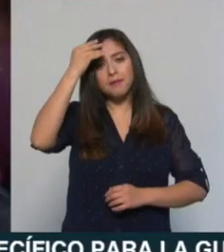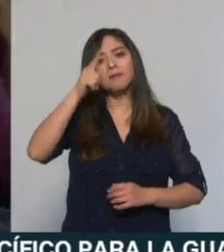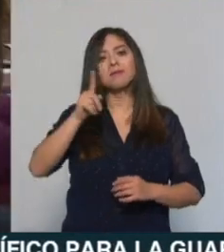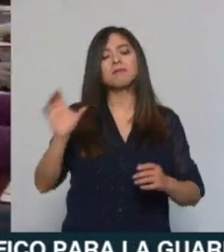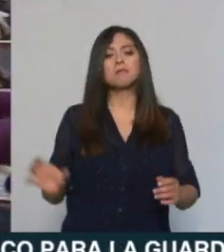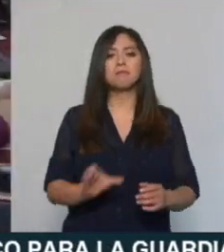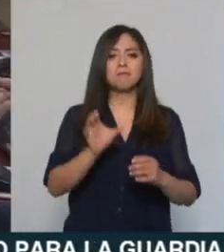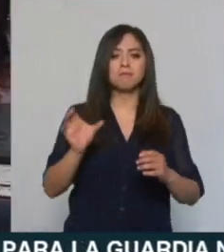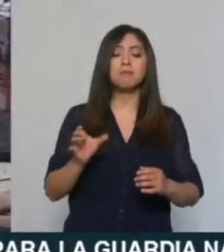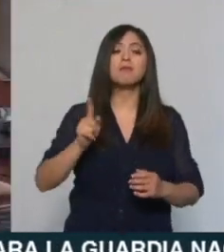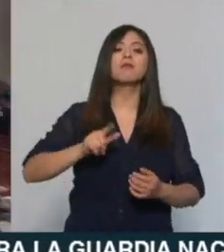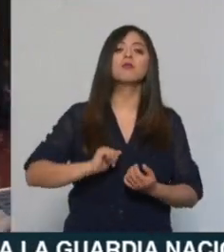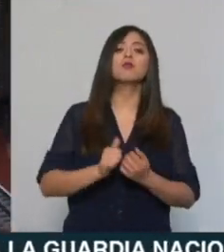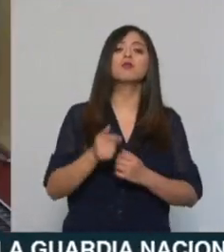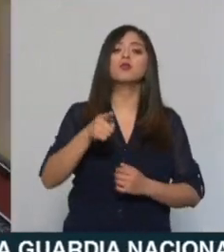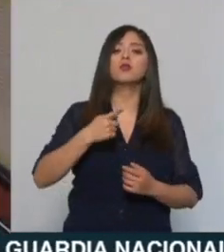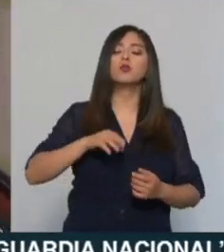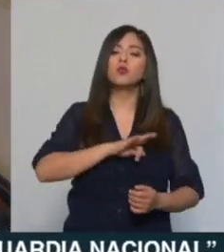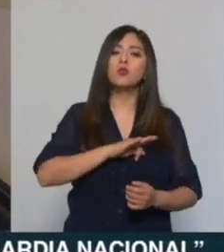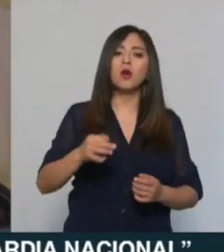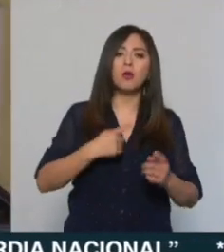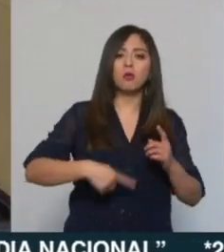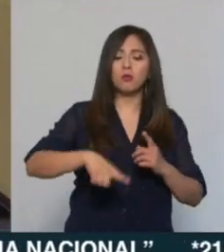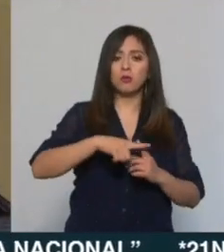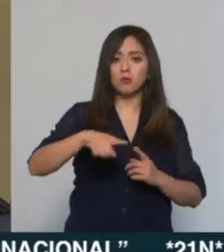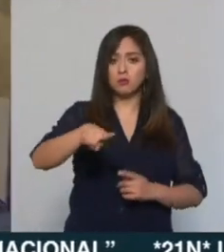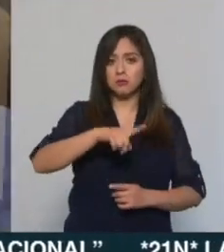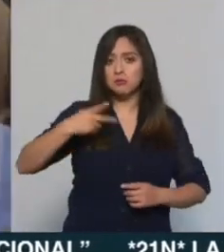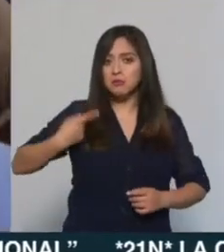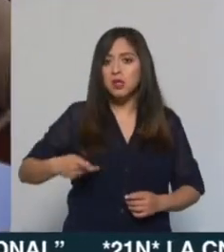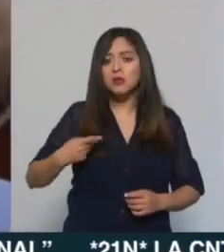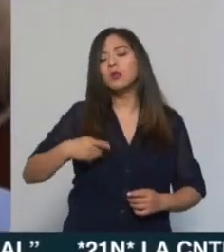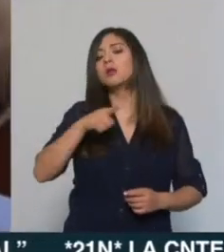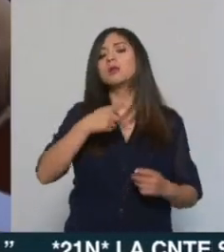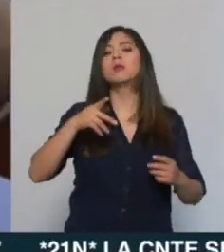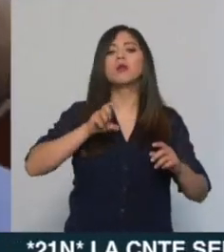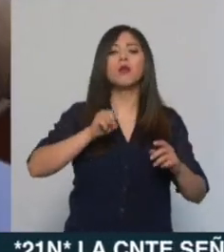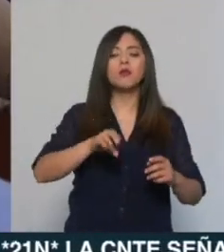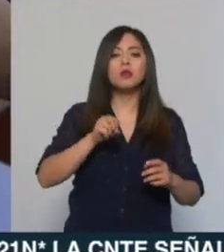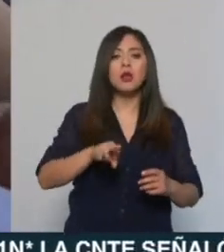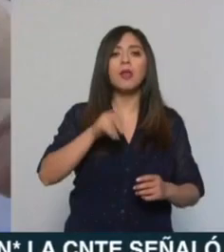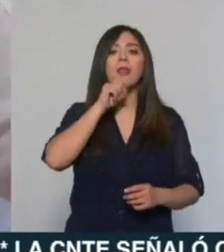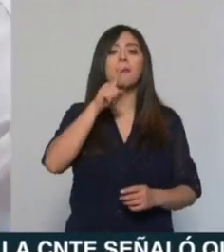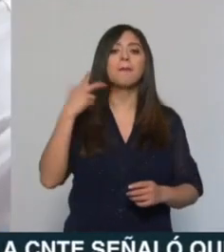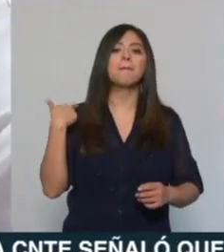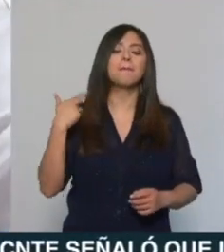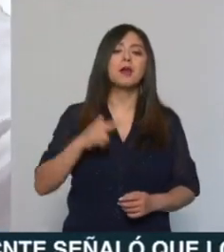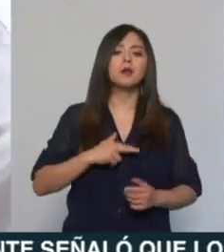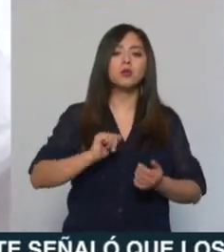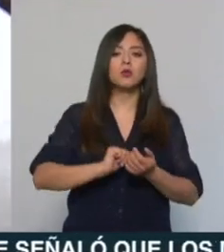de las personas sea positivo, las autoridades, personal de oficina y sobre todo el profesor